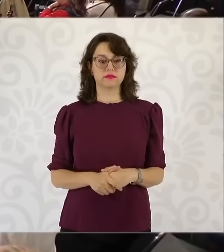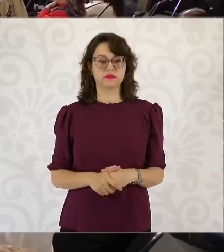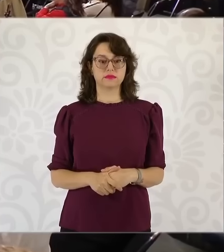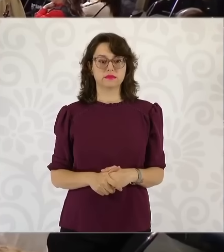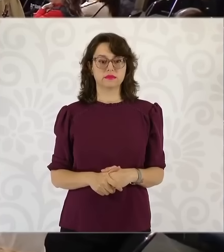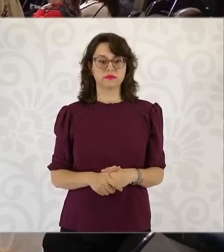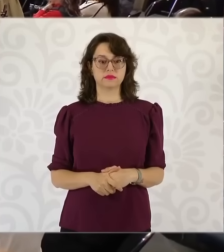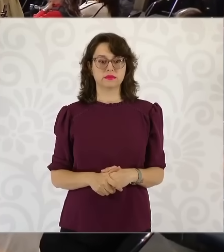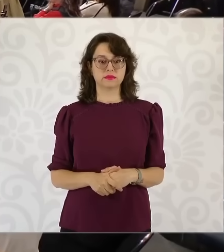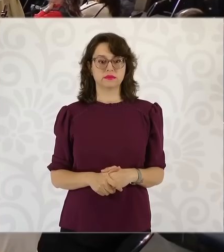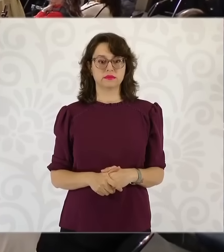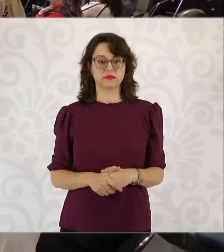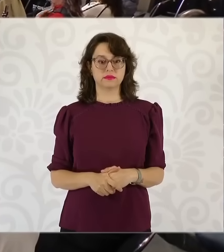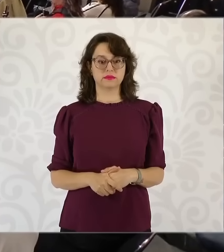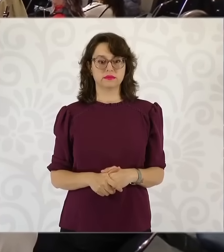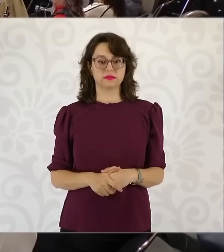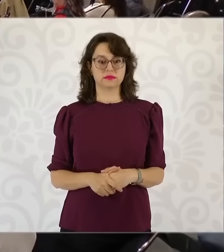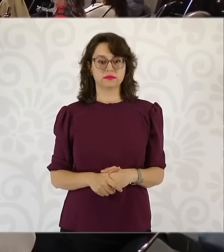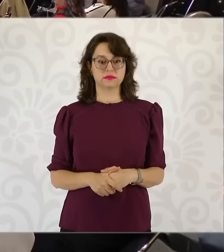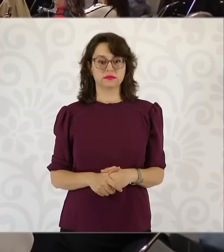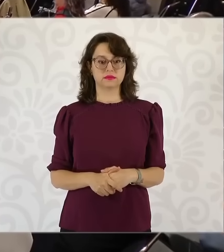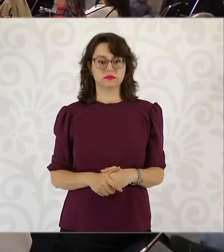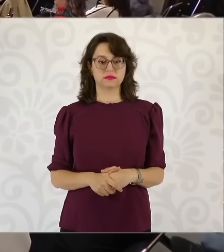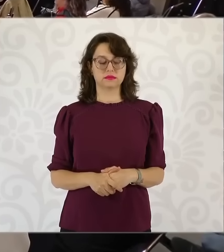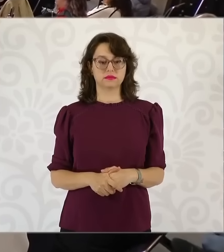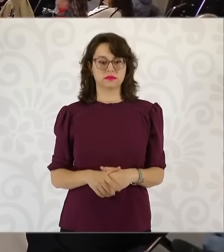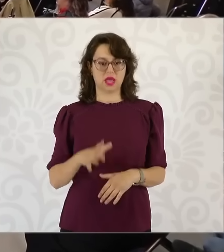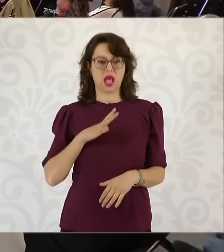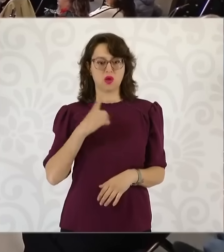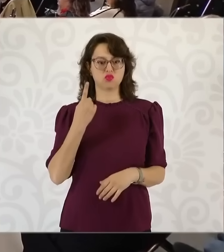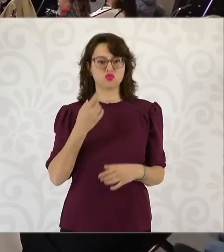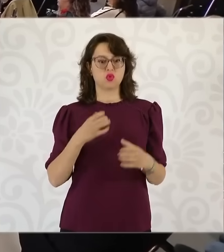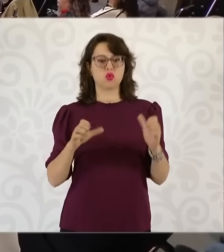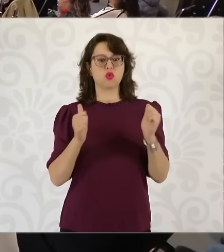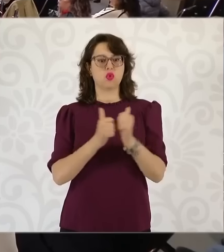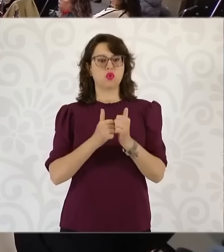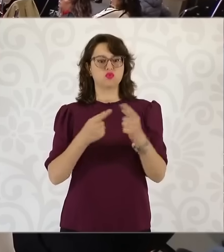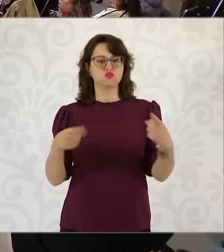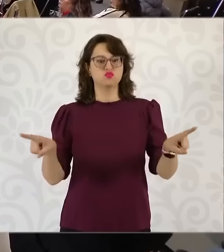Hay una incluso que tiene una cancioncita que creo que pasa en el radio.